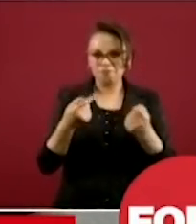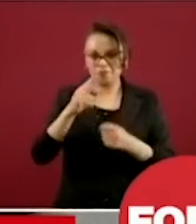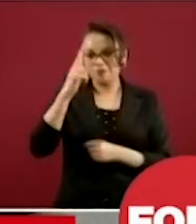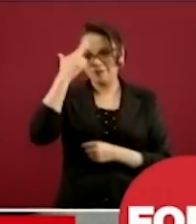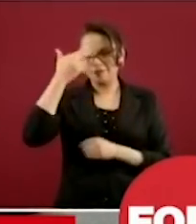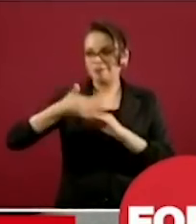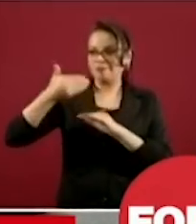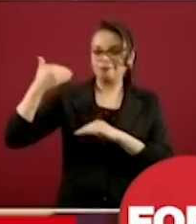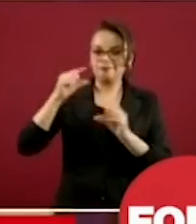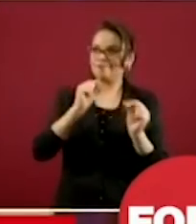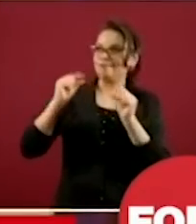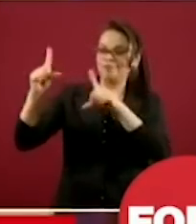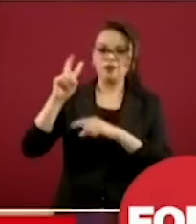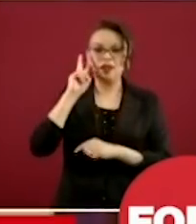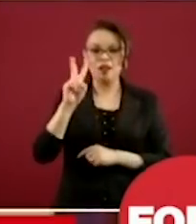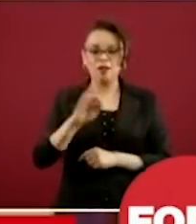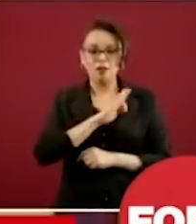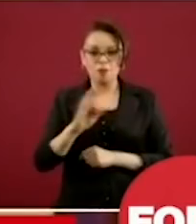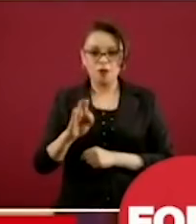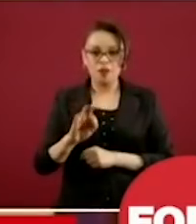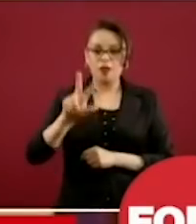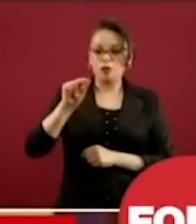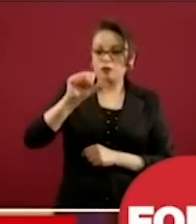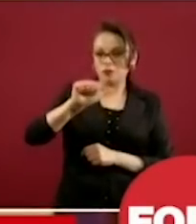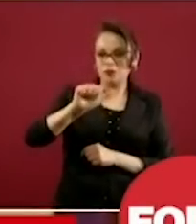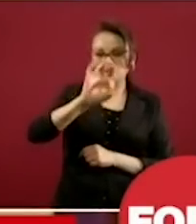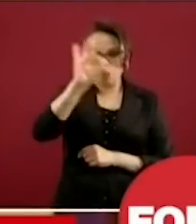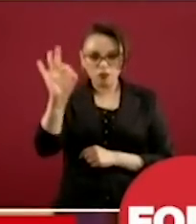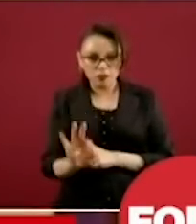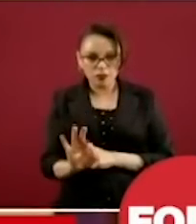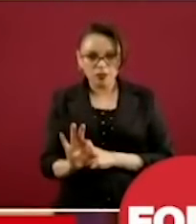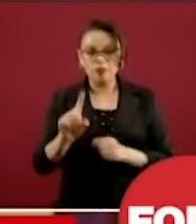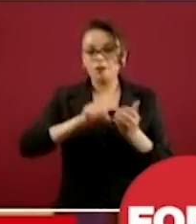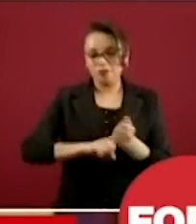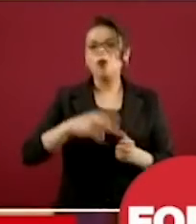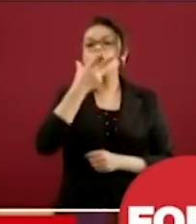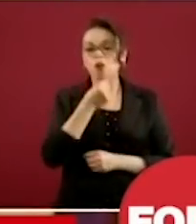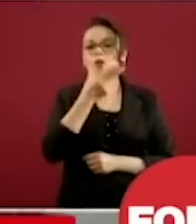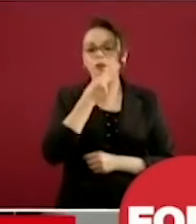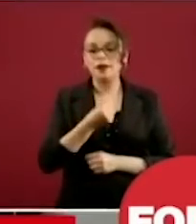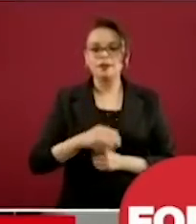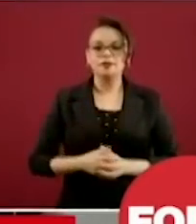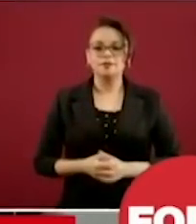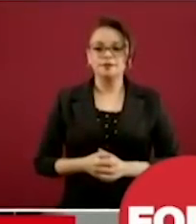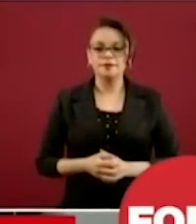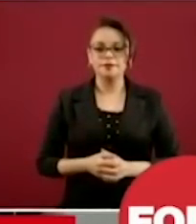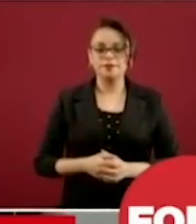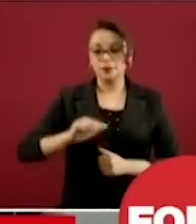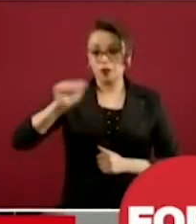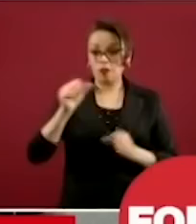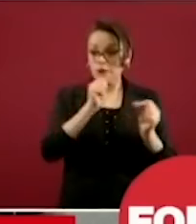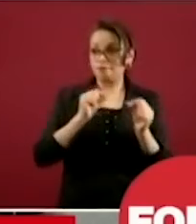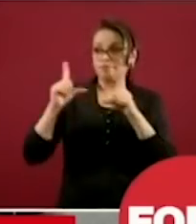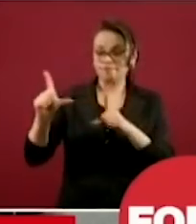en donde hay un predominio de un 86% en hombres. En la siguiente diapositiva